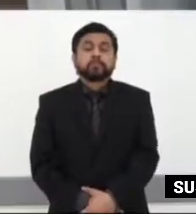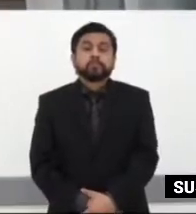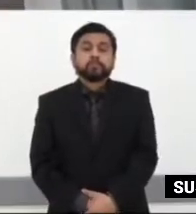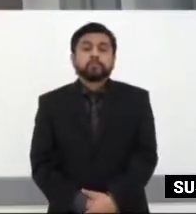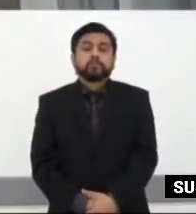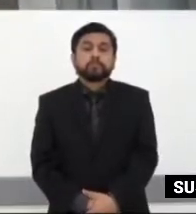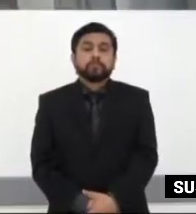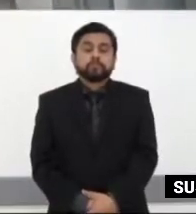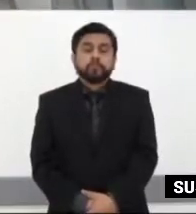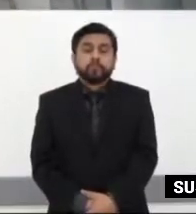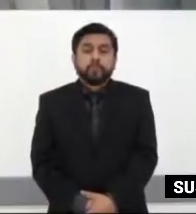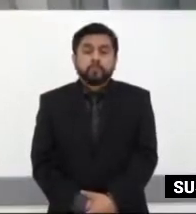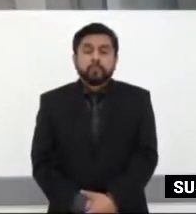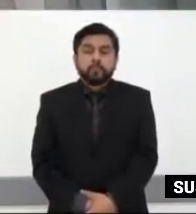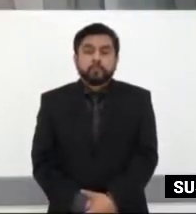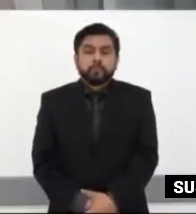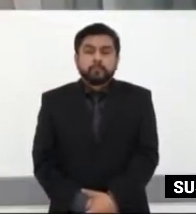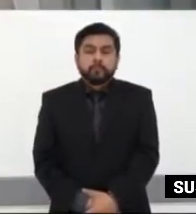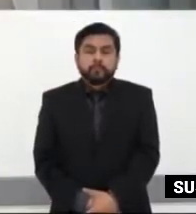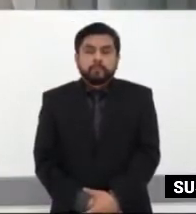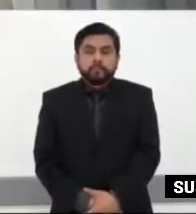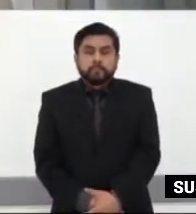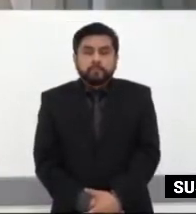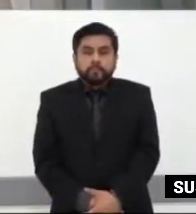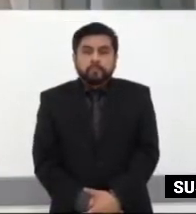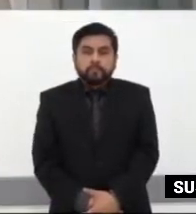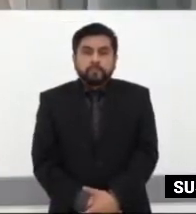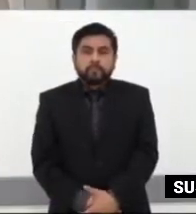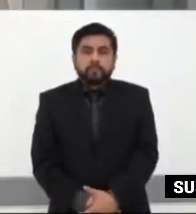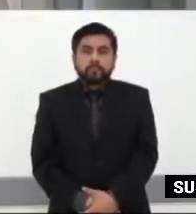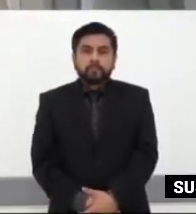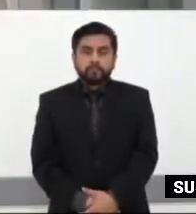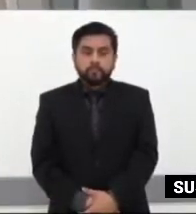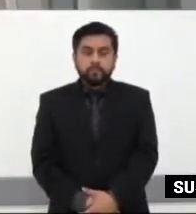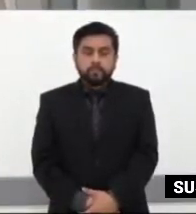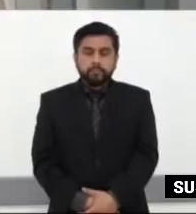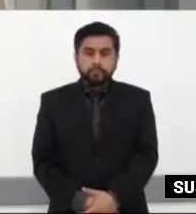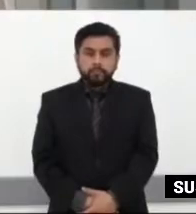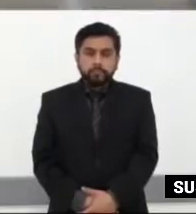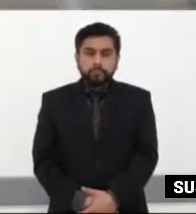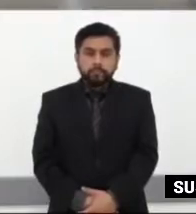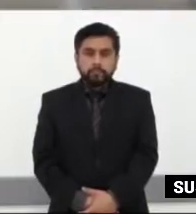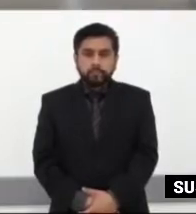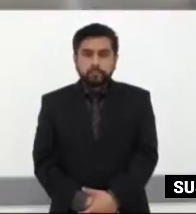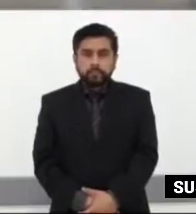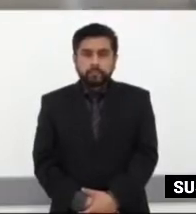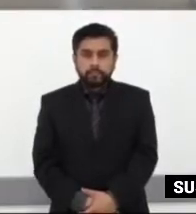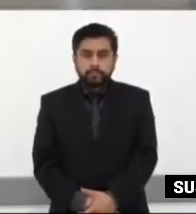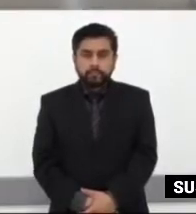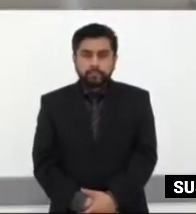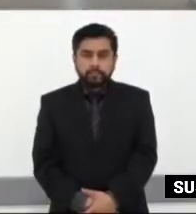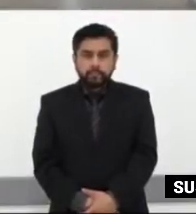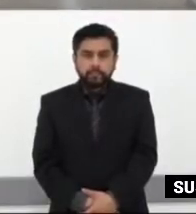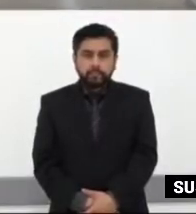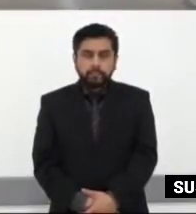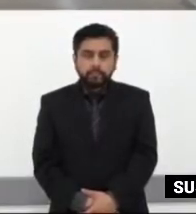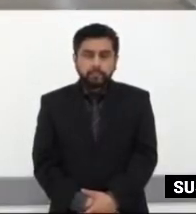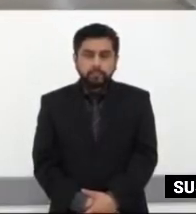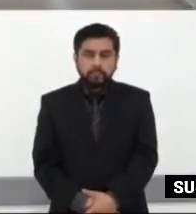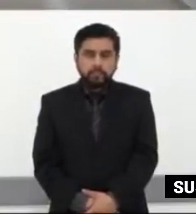Sí. A partir de... Creo que el martes.